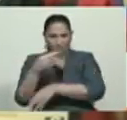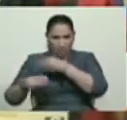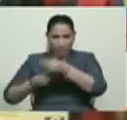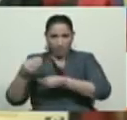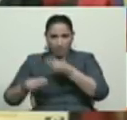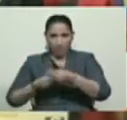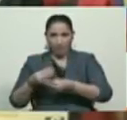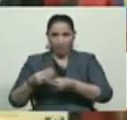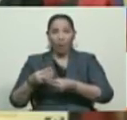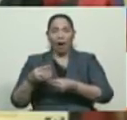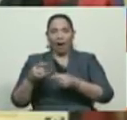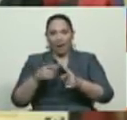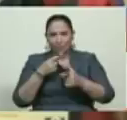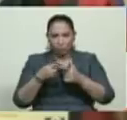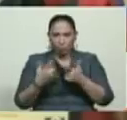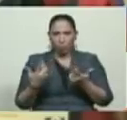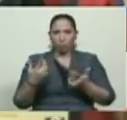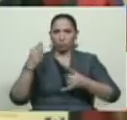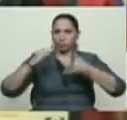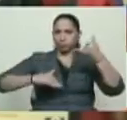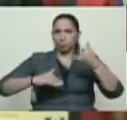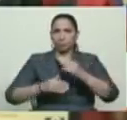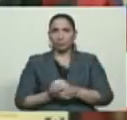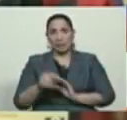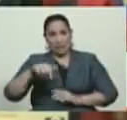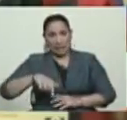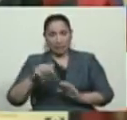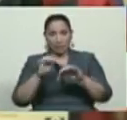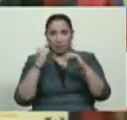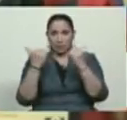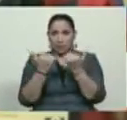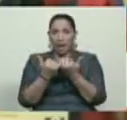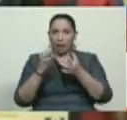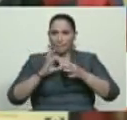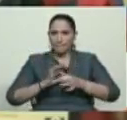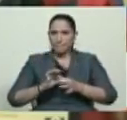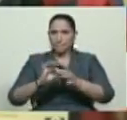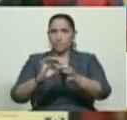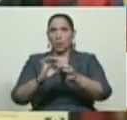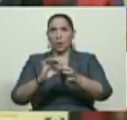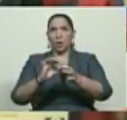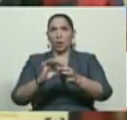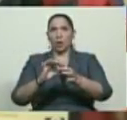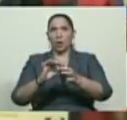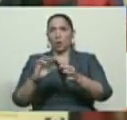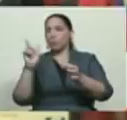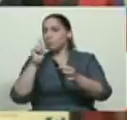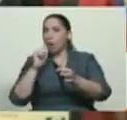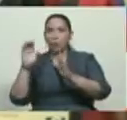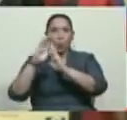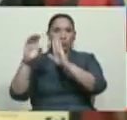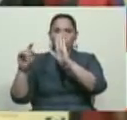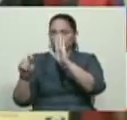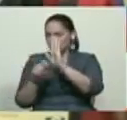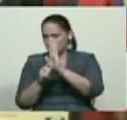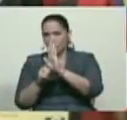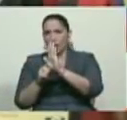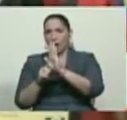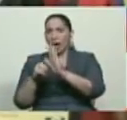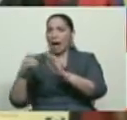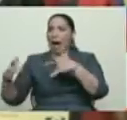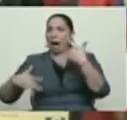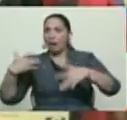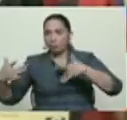En consecuencia de lo señalado, esta sala ratifica la inconstitucionalidad de las actuaciones del Poder